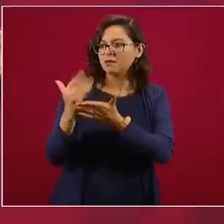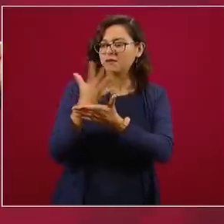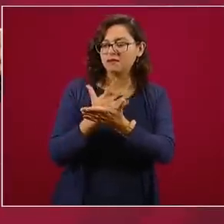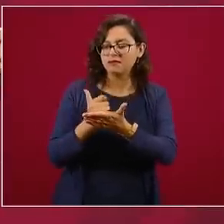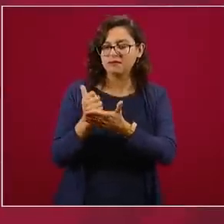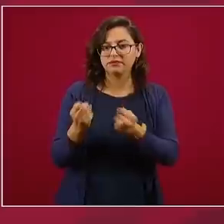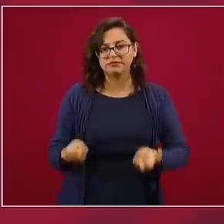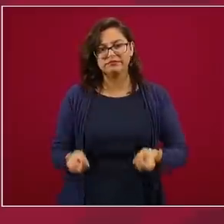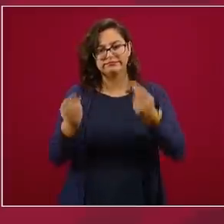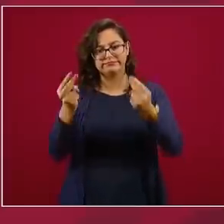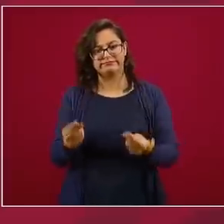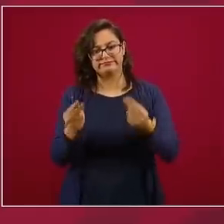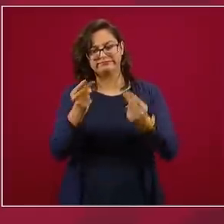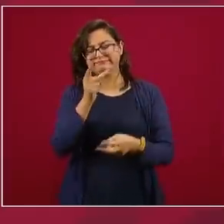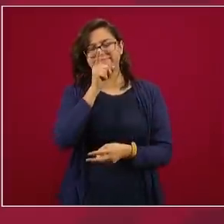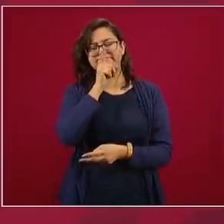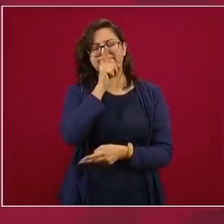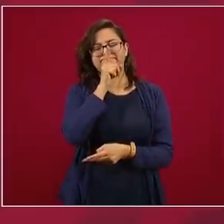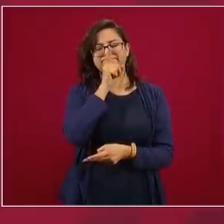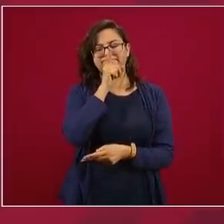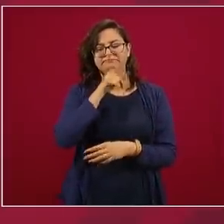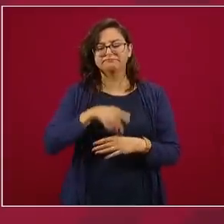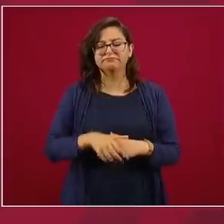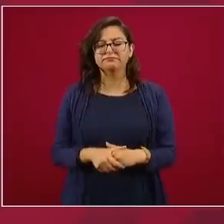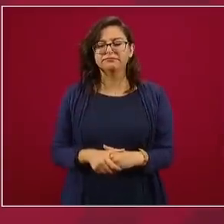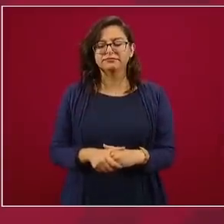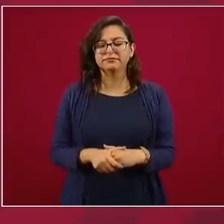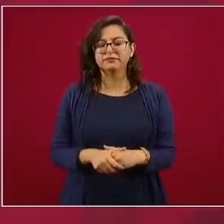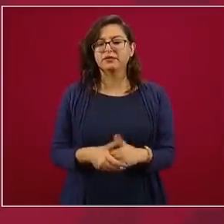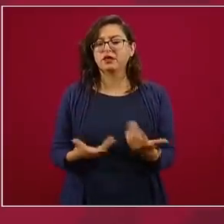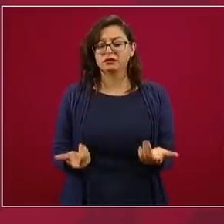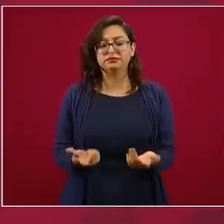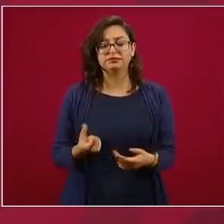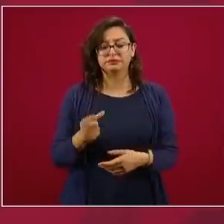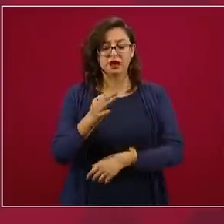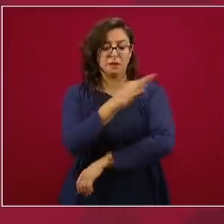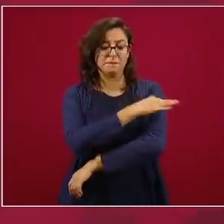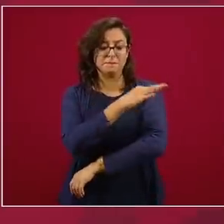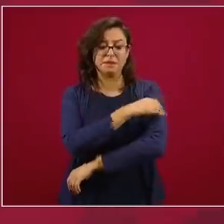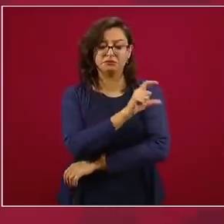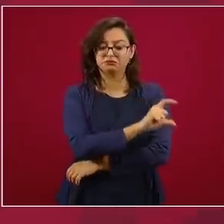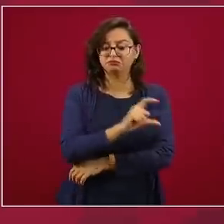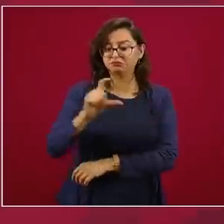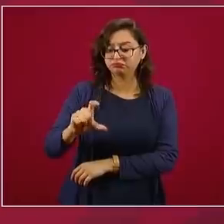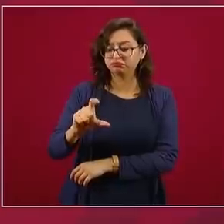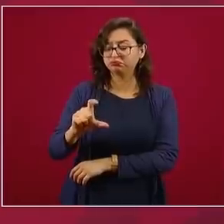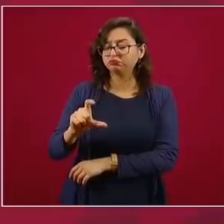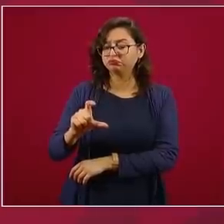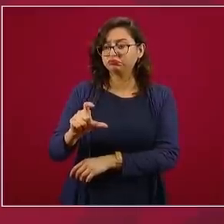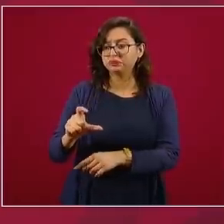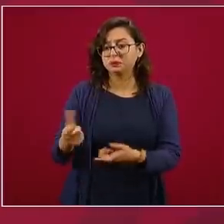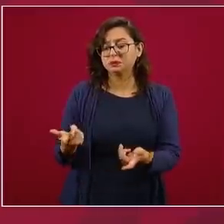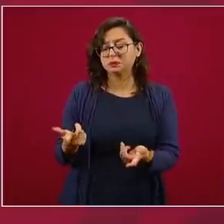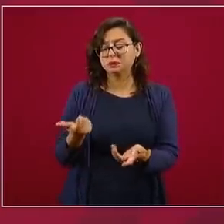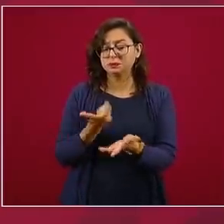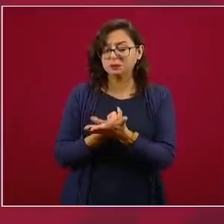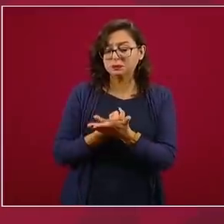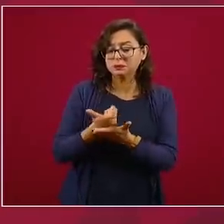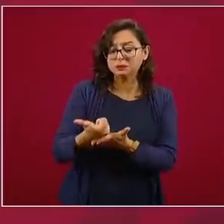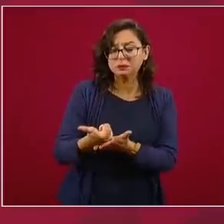con la vacuna. Por eso el costo es mínimo. Yo hablé